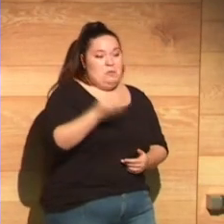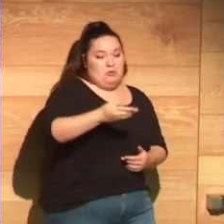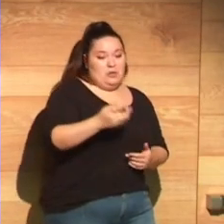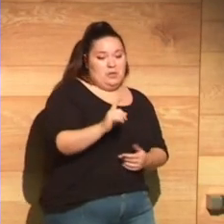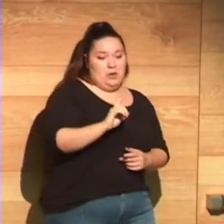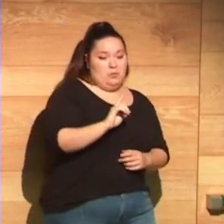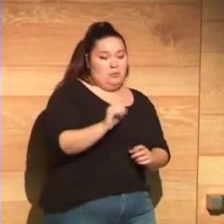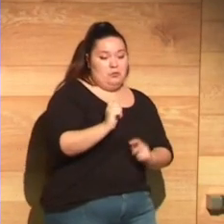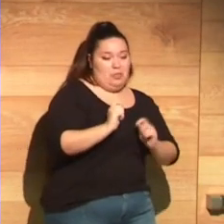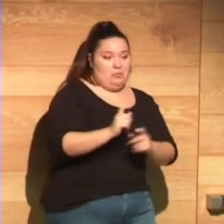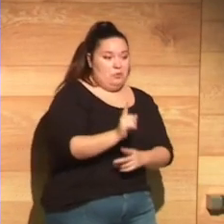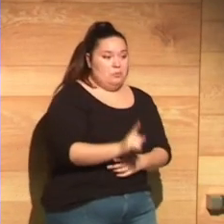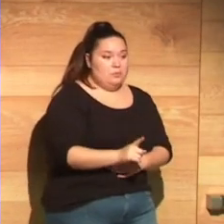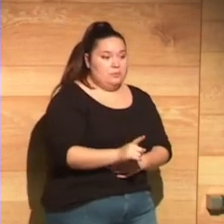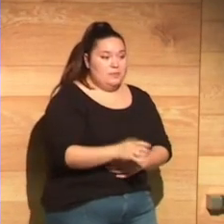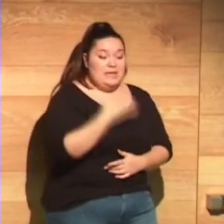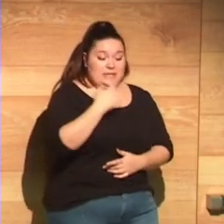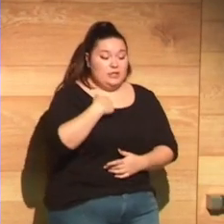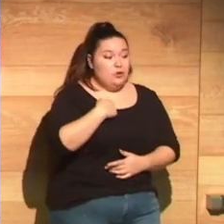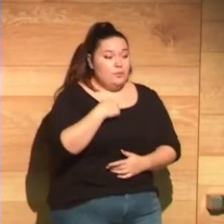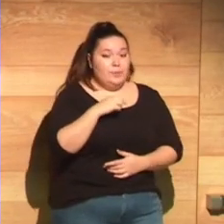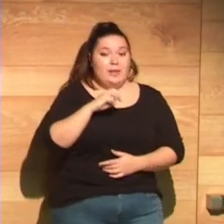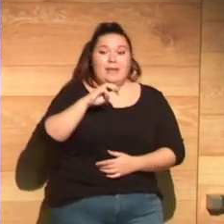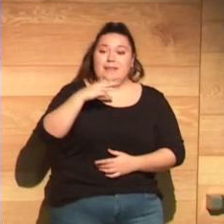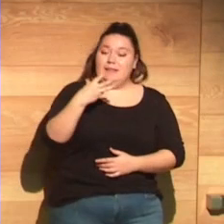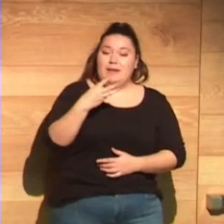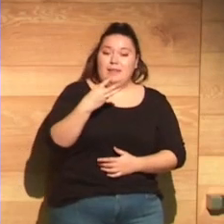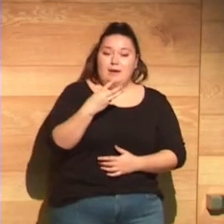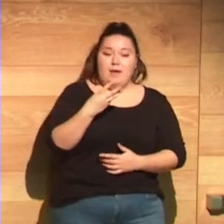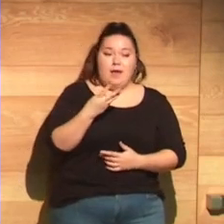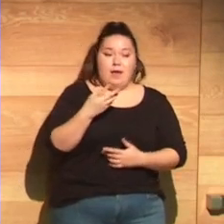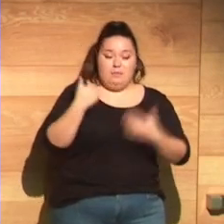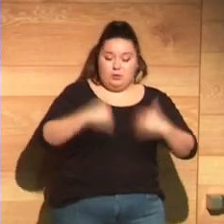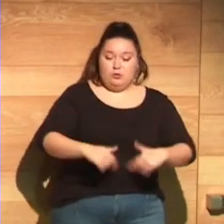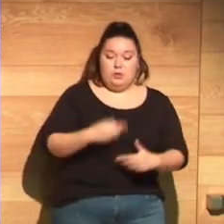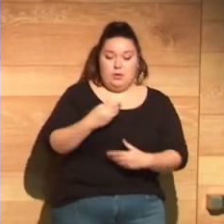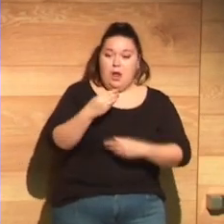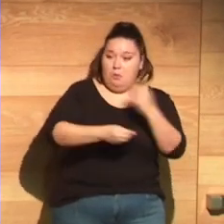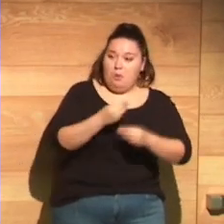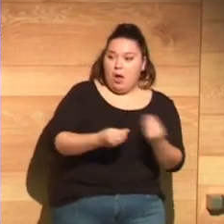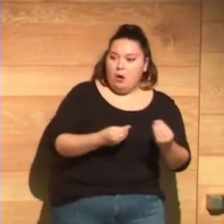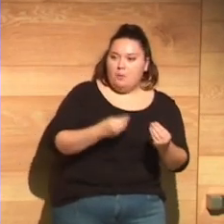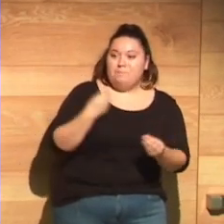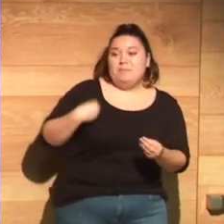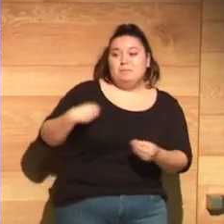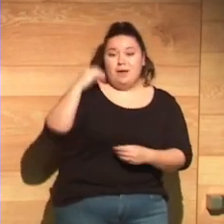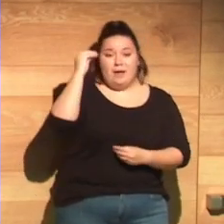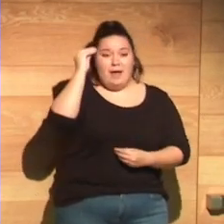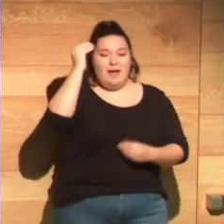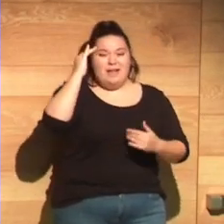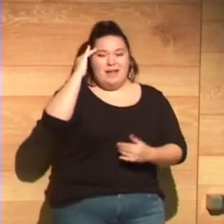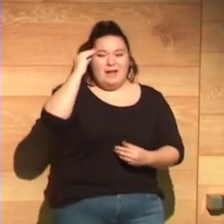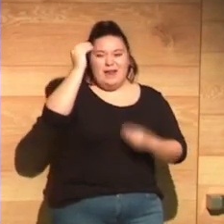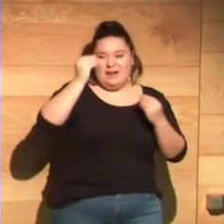O sea, ella, como hablábamos antes de esa liberación, ella no lo daba a la hora de... Si yo lo hubiera escrito en tercera persona, probablemente hubiera hecho